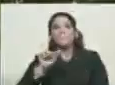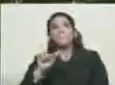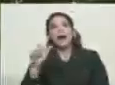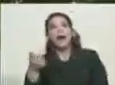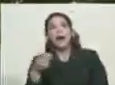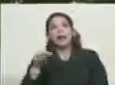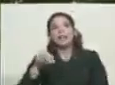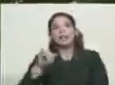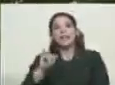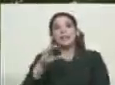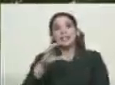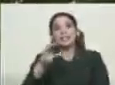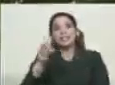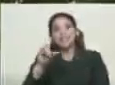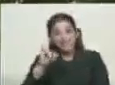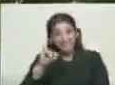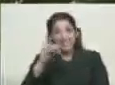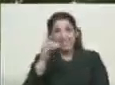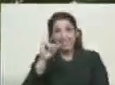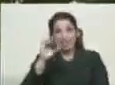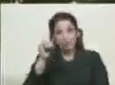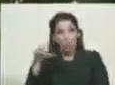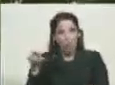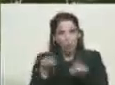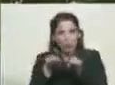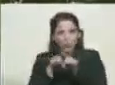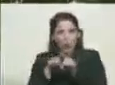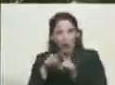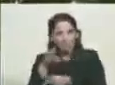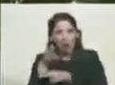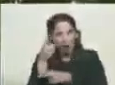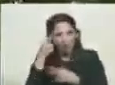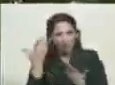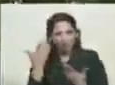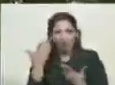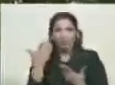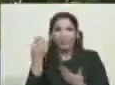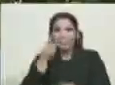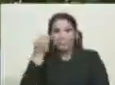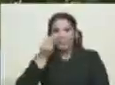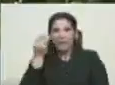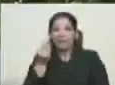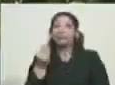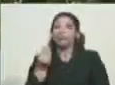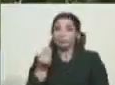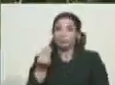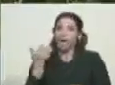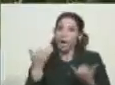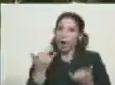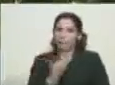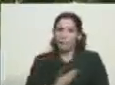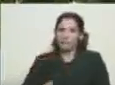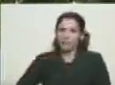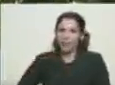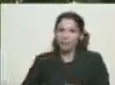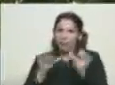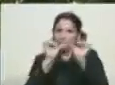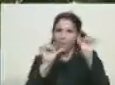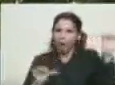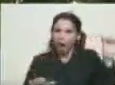de frustración. Destacó que la máxima autoridad del país estará dando a conocer detalles sobre